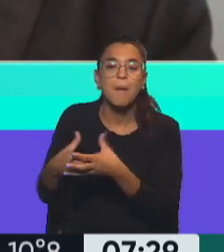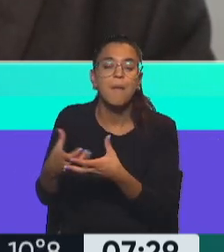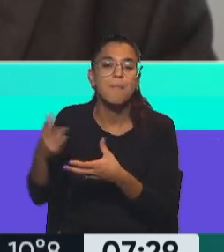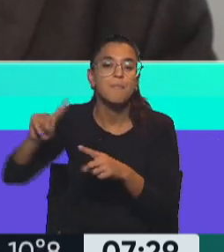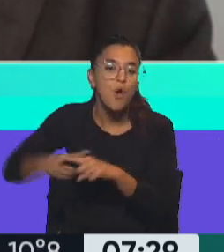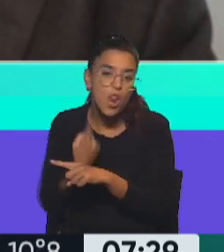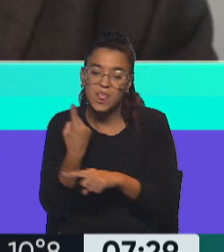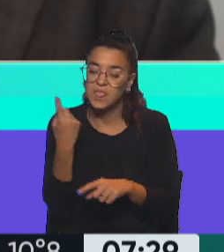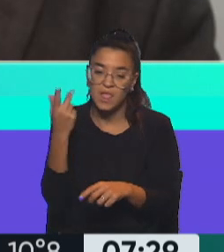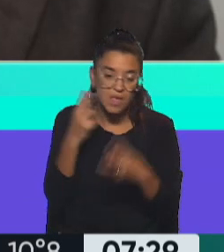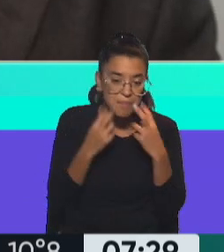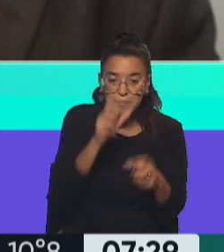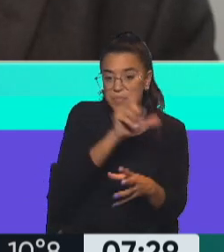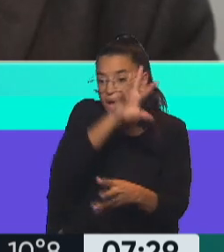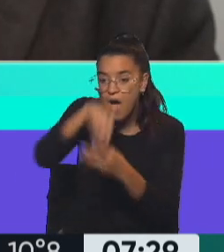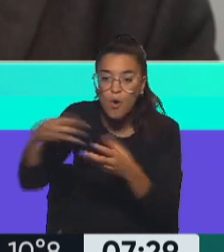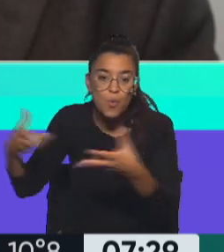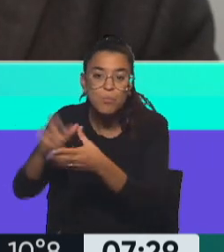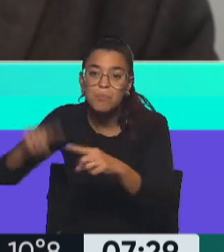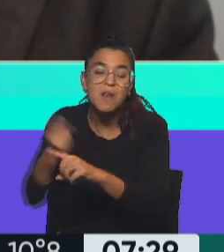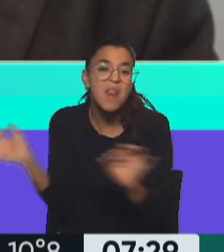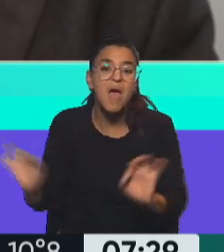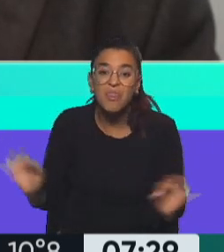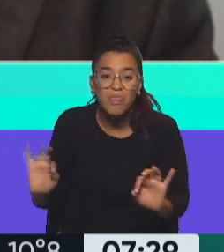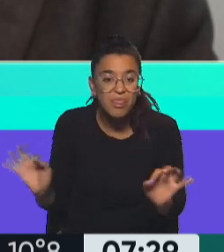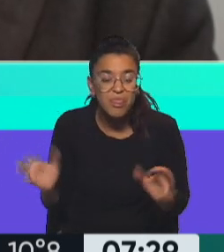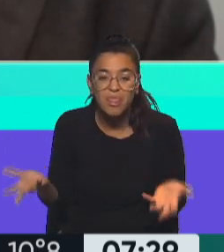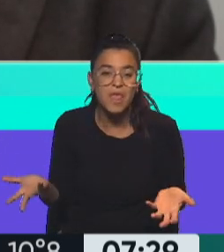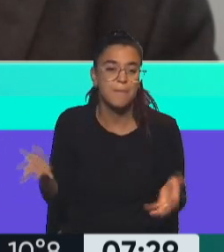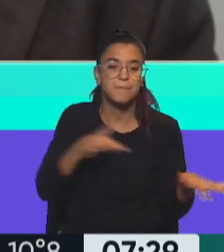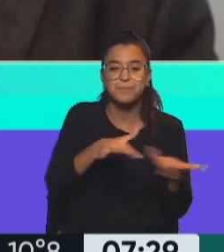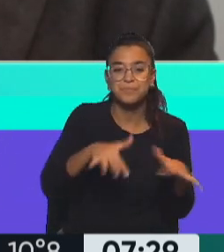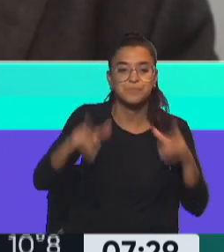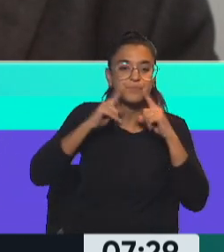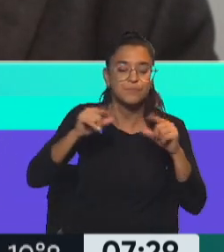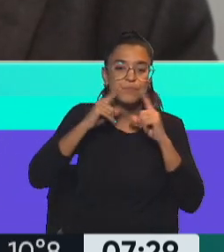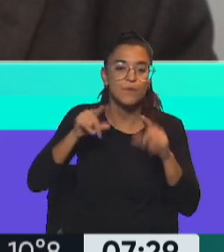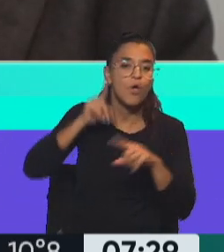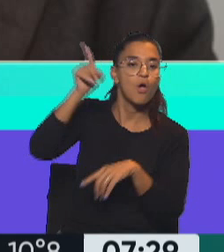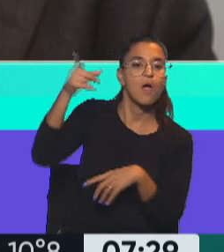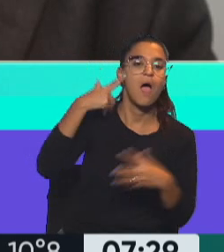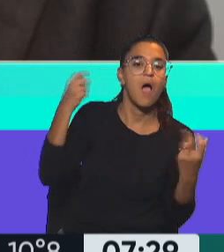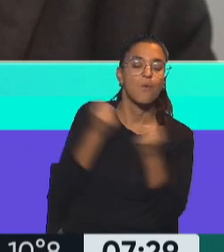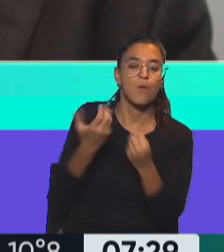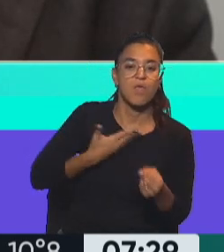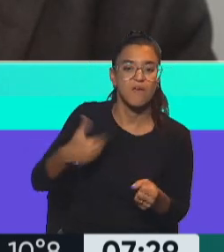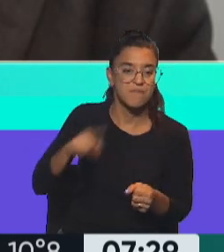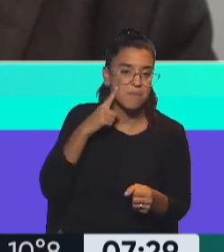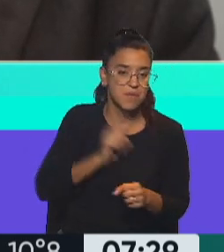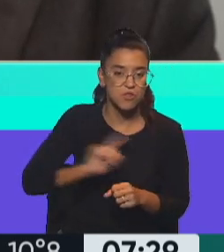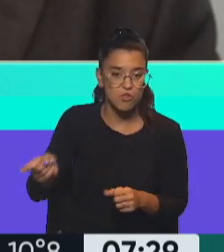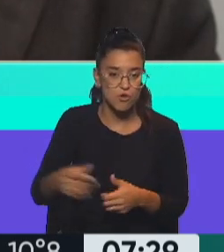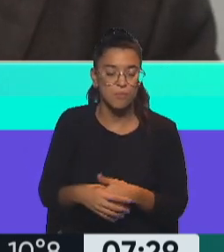esos investigados con alguno de los movimientos que generaron las protestas contra el acuerdo con el Fondo Monetario